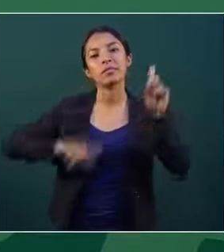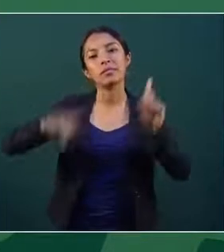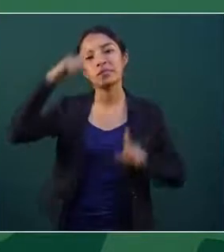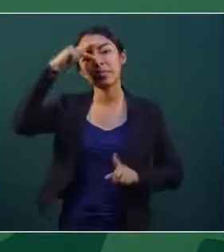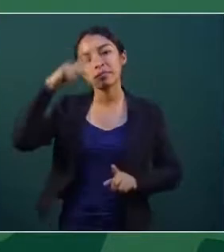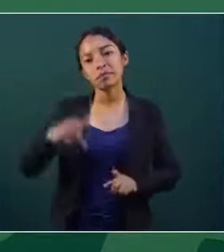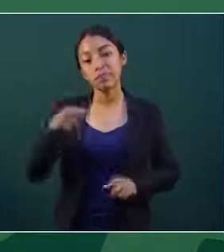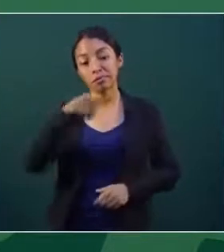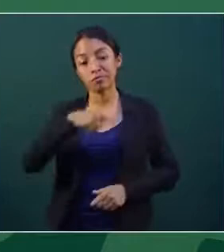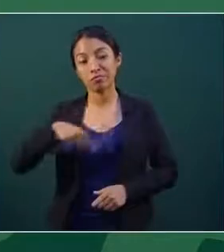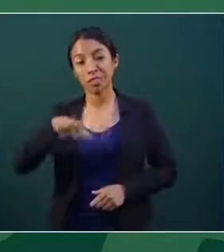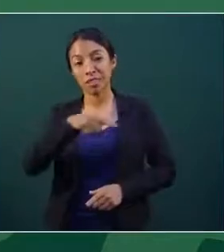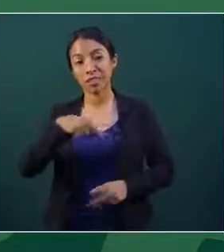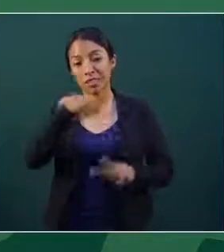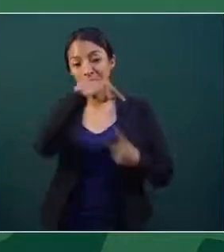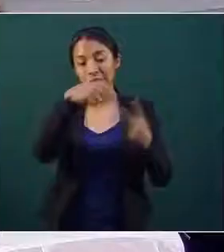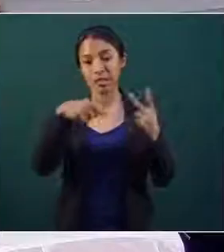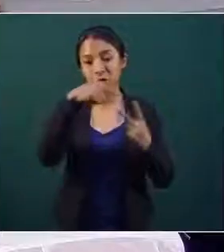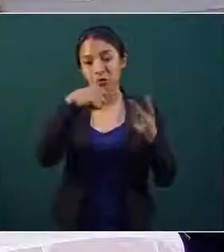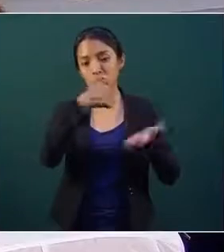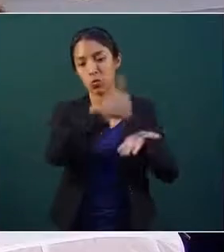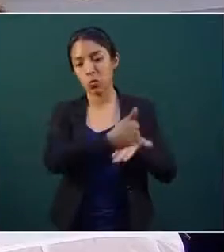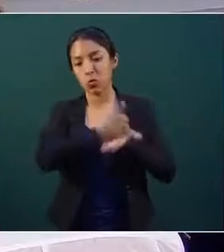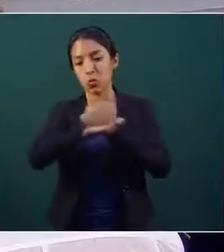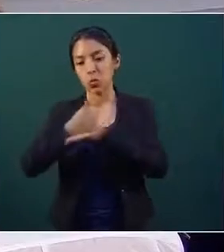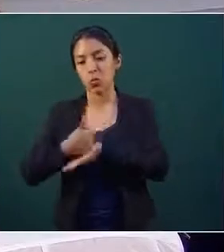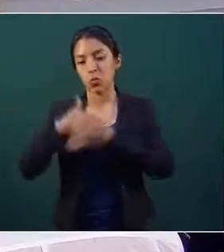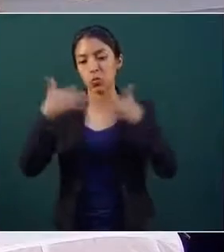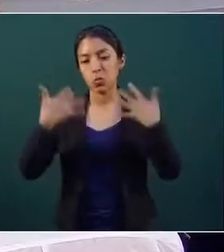están ayudando mucho